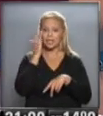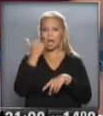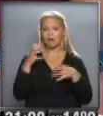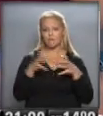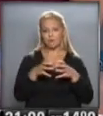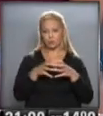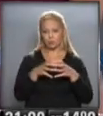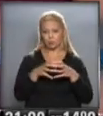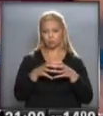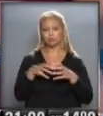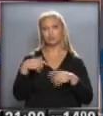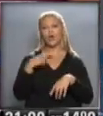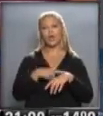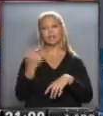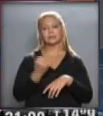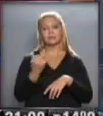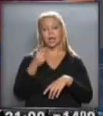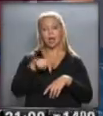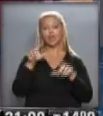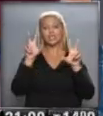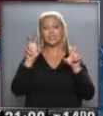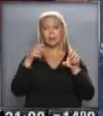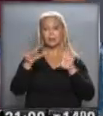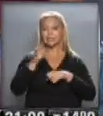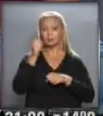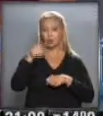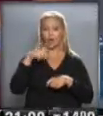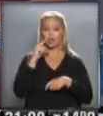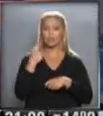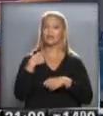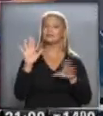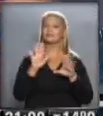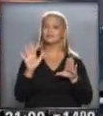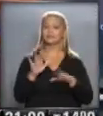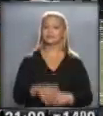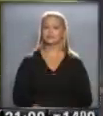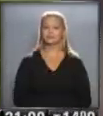fútbol mañana. En horario especial, claro que sí. Estos fueron los temas del día en Visión 7 Central. Que la pase muy bien.